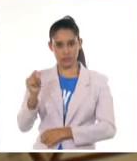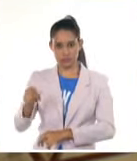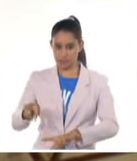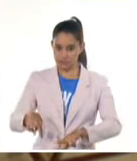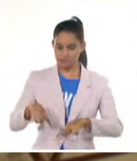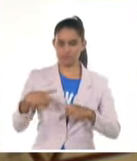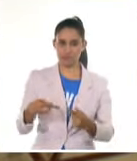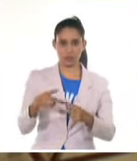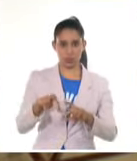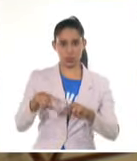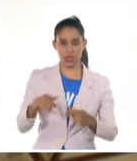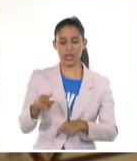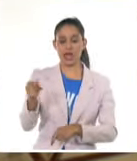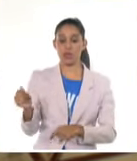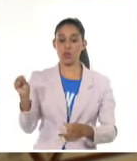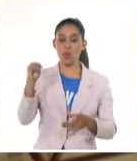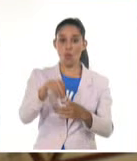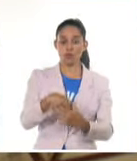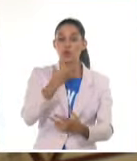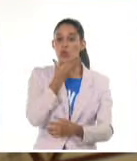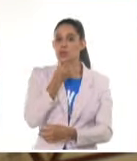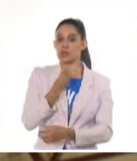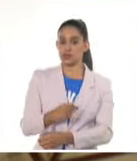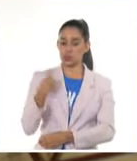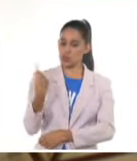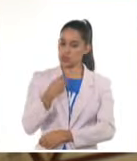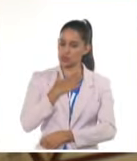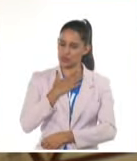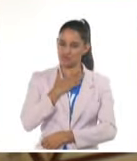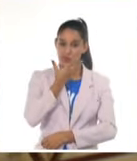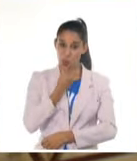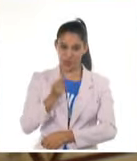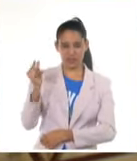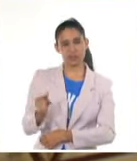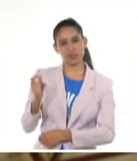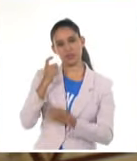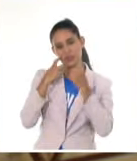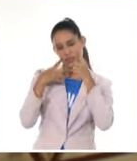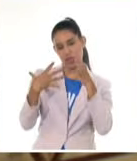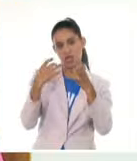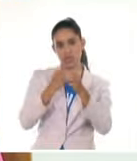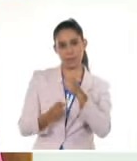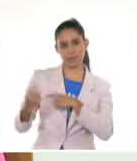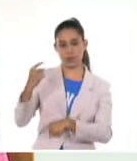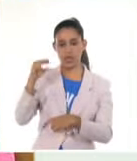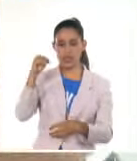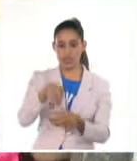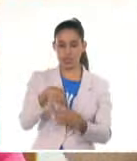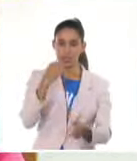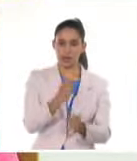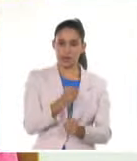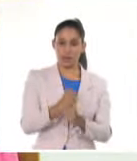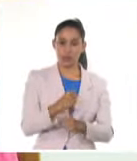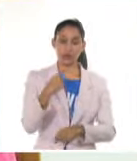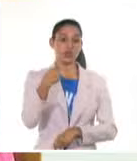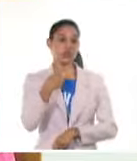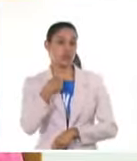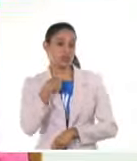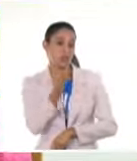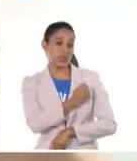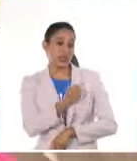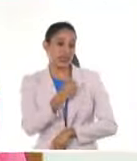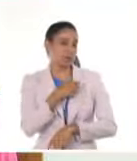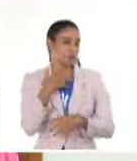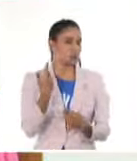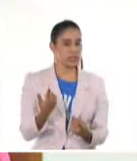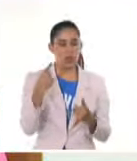las juventudes jugamos un papel esencial en los movimientos y partidos de izquierda. Nosotros queremos, por lo tanto,